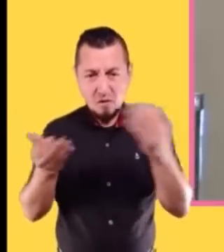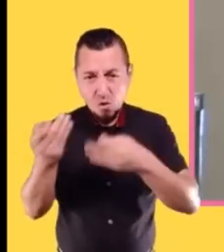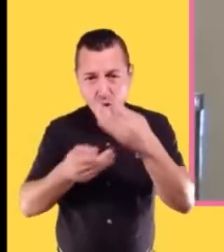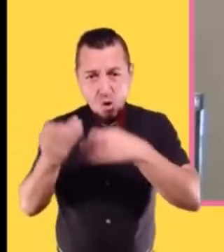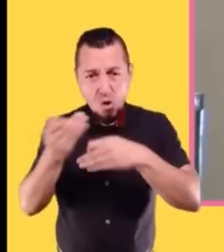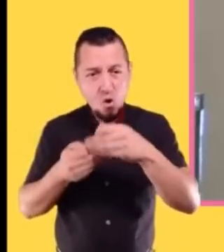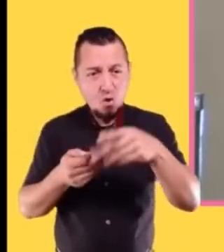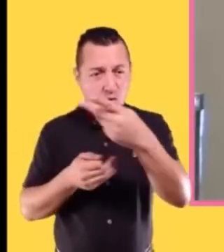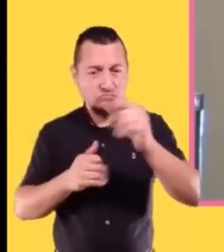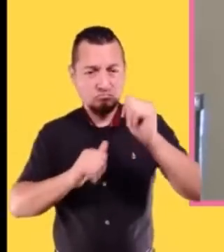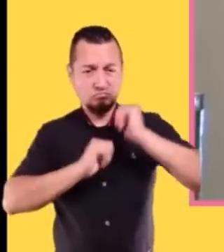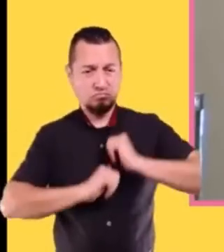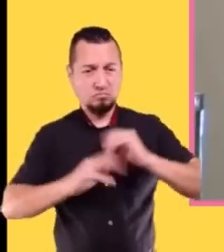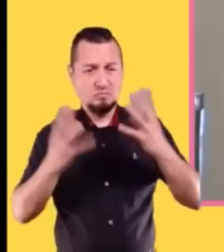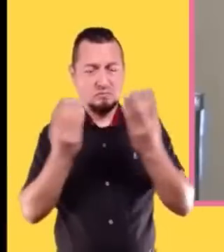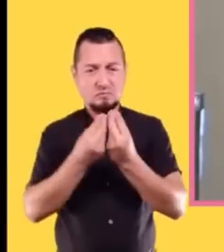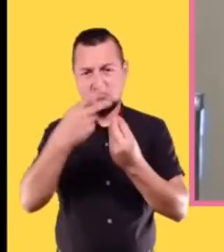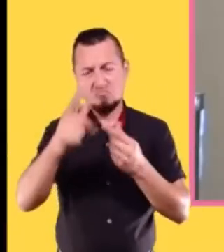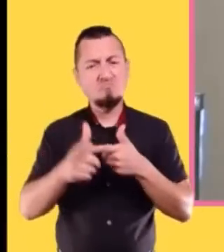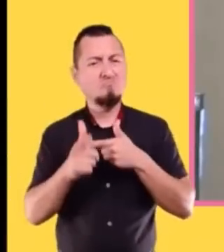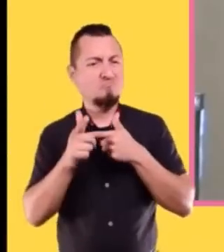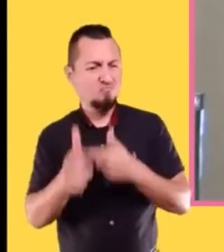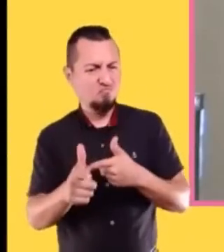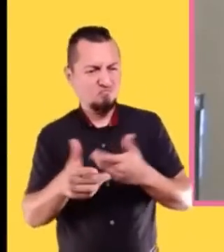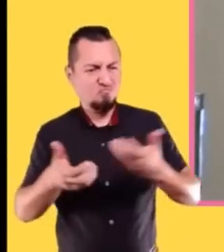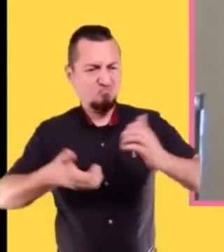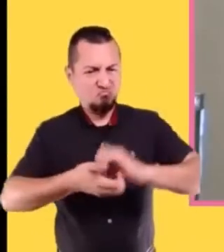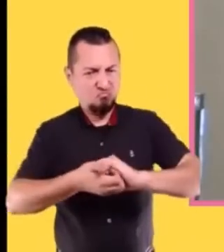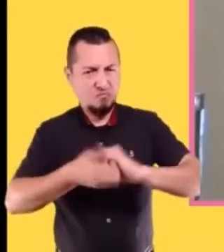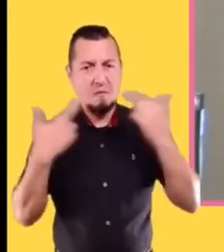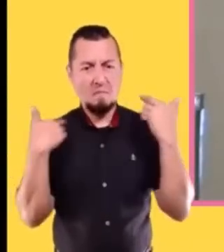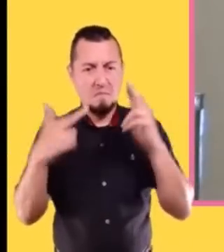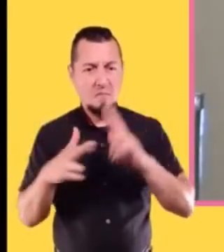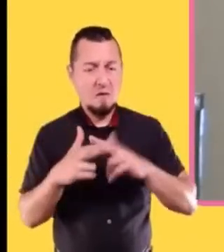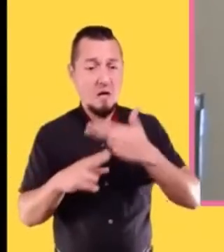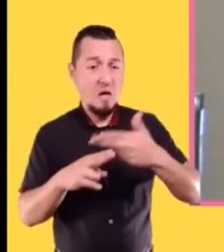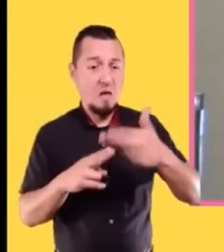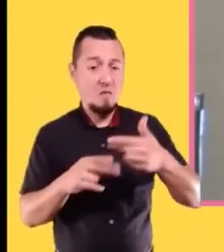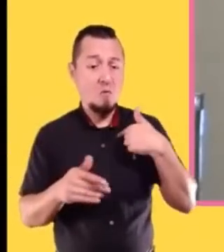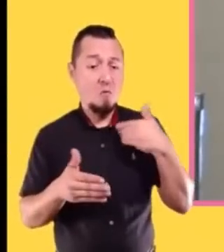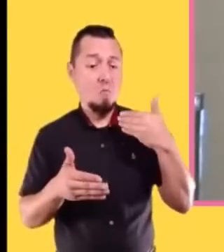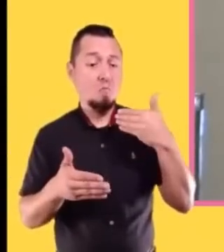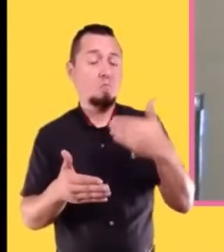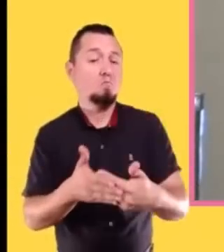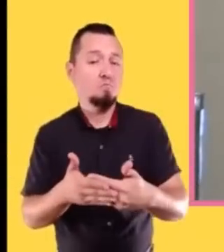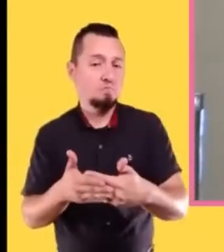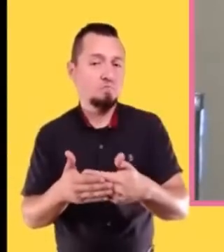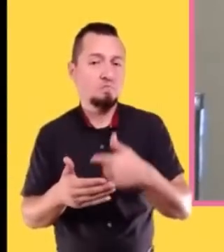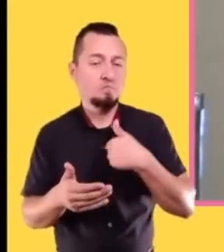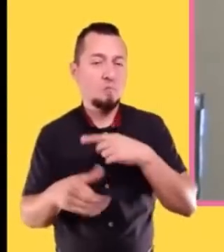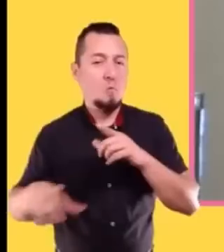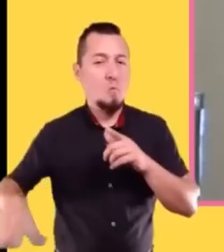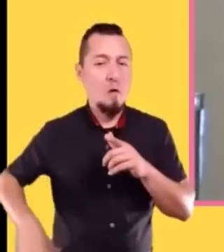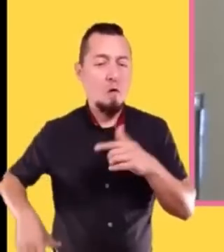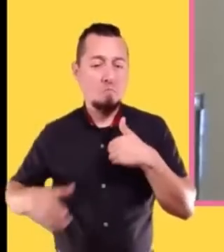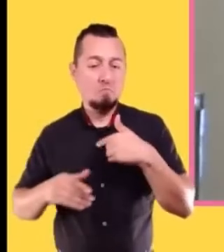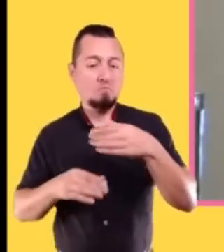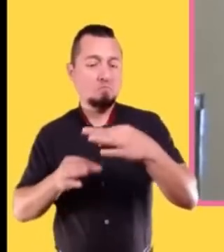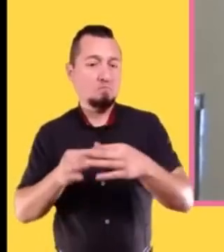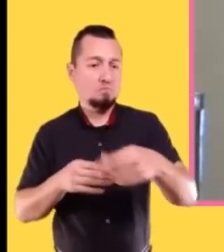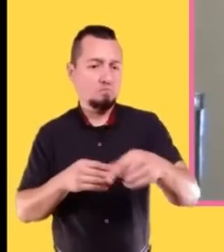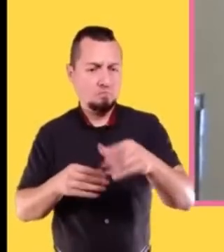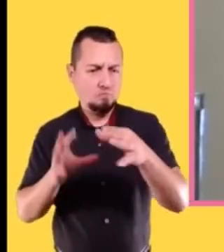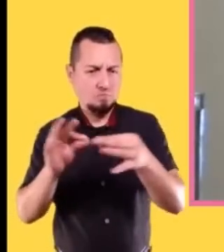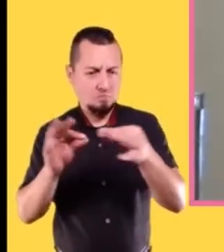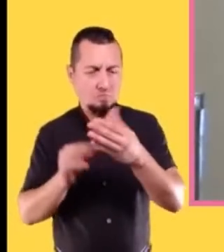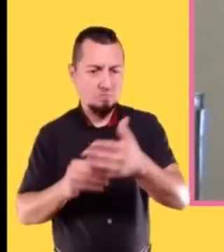Magisterio de Jalisco, y lo vamos a seguir haciendo hasta el último momento a partir de este acompañamiento. Juan Carlos, explíquenos rápidamente.